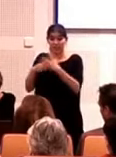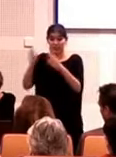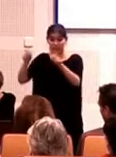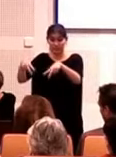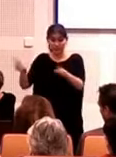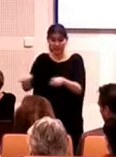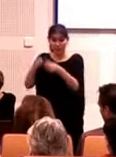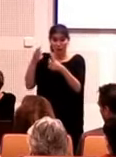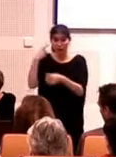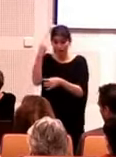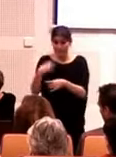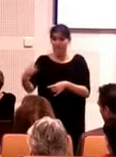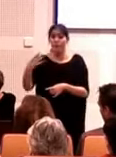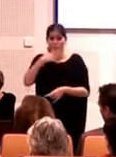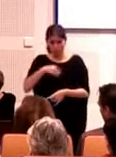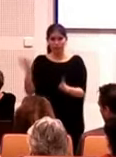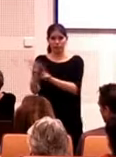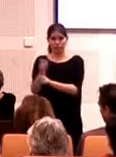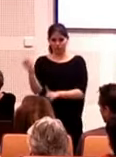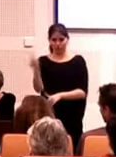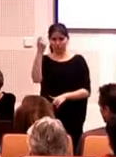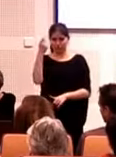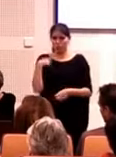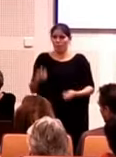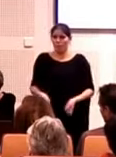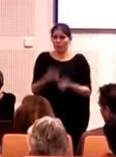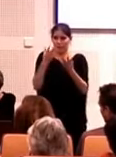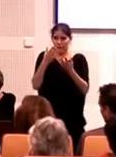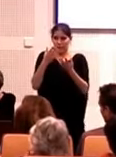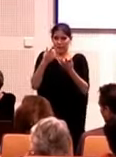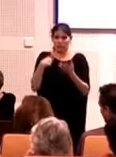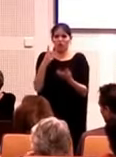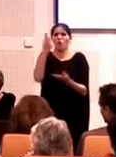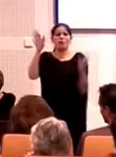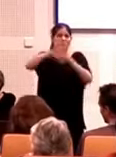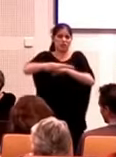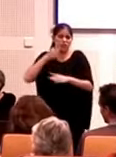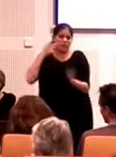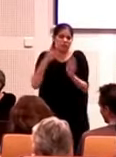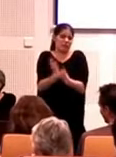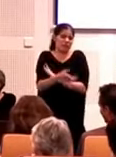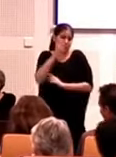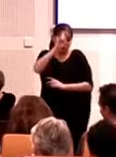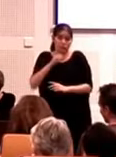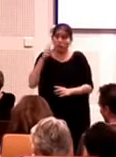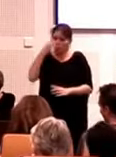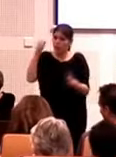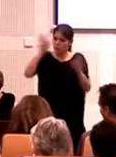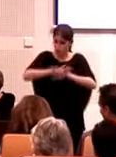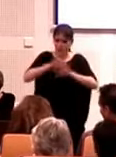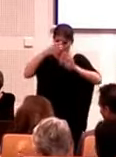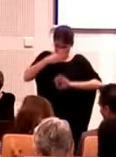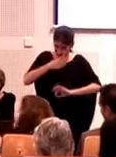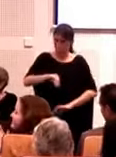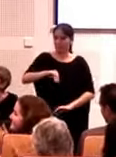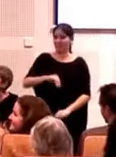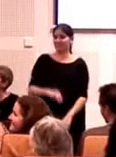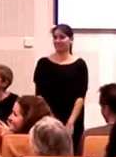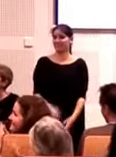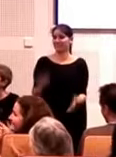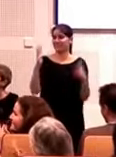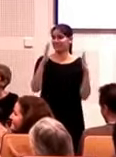estupendo, pensar que os lo podéis conseguir. Si no va toda la vida, pues pa' una noche, qué más da. Pero vamos, que se puede.